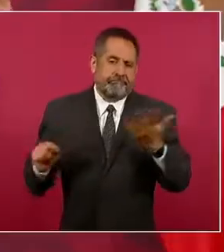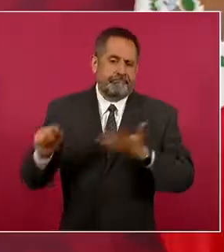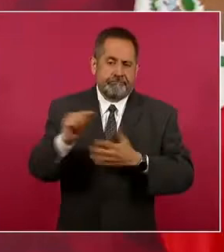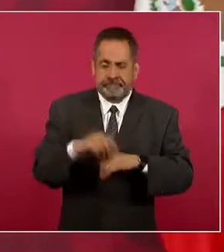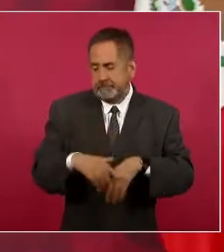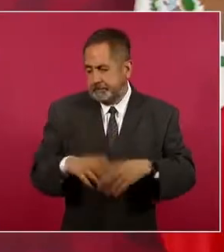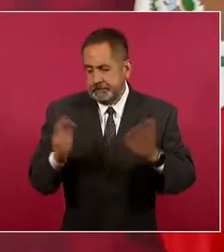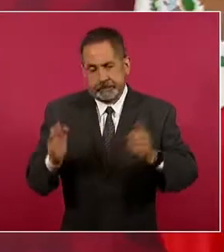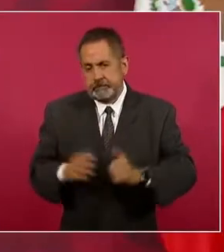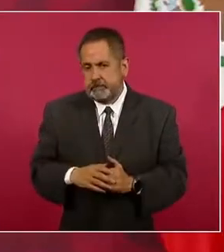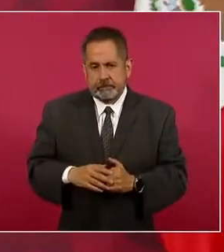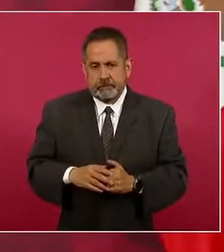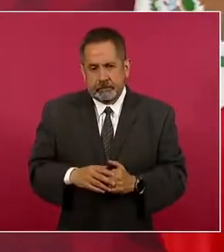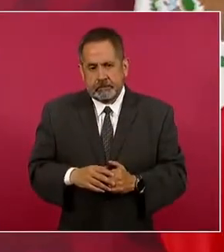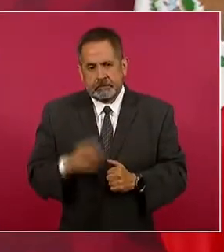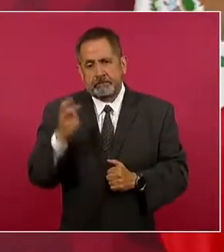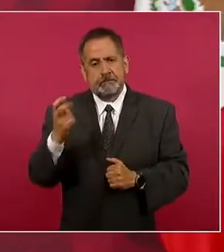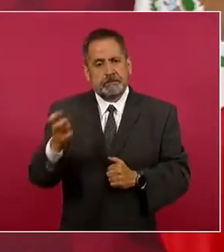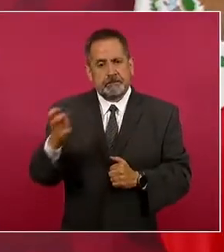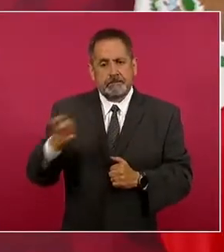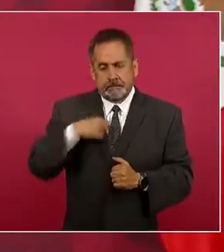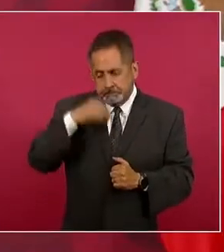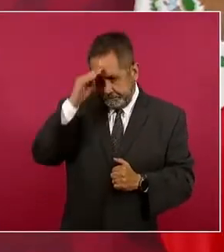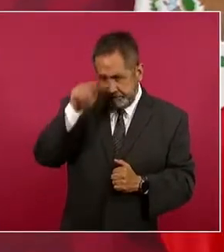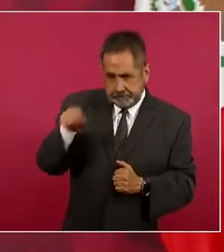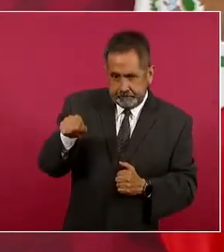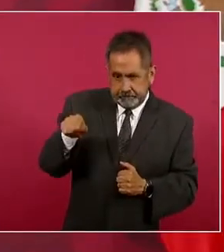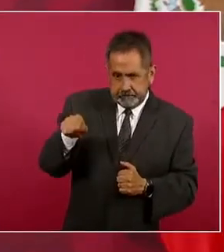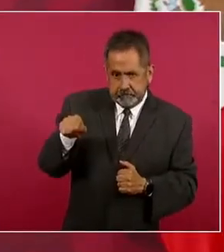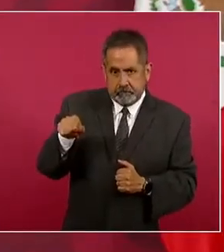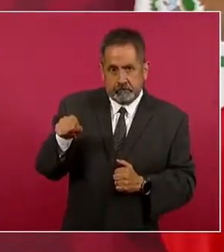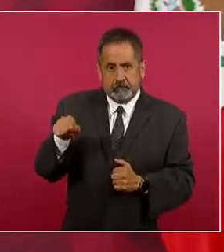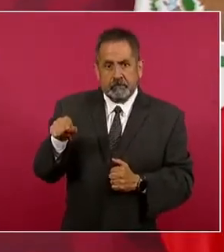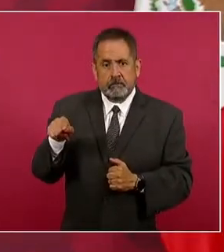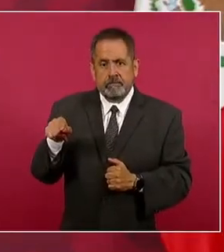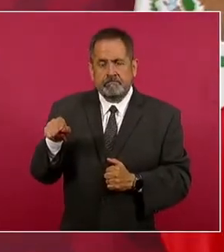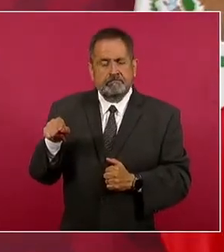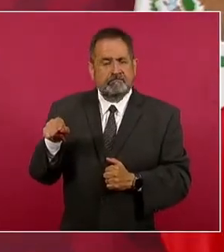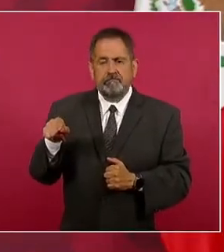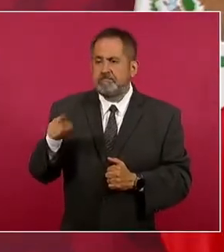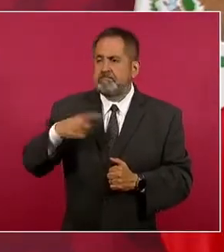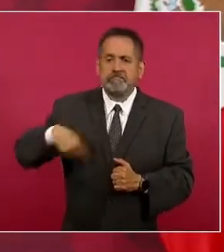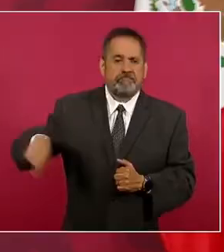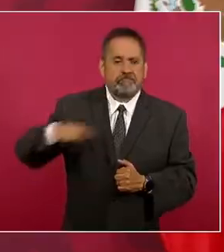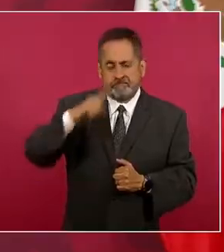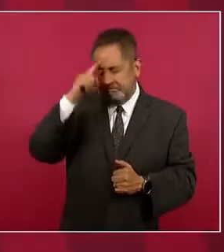pues ocasionó, nos llevó a una decadencia,